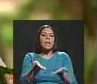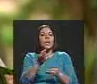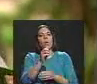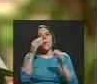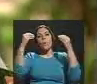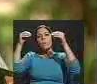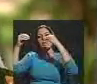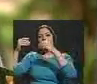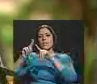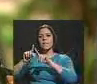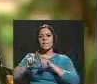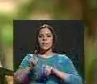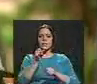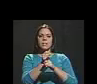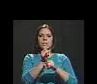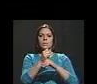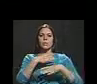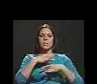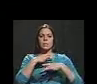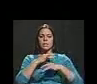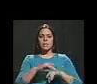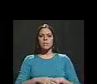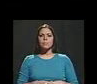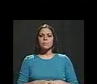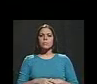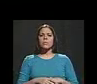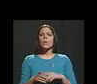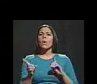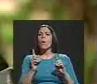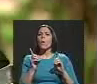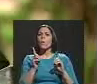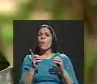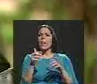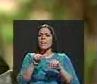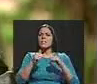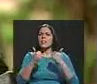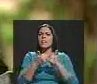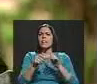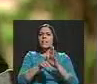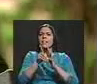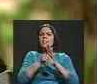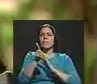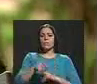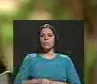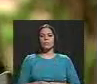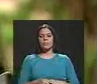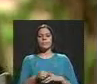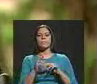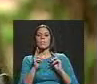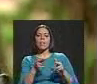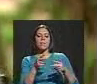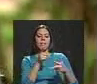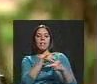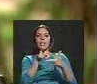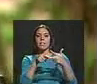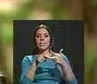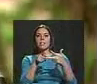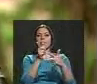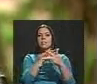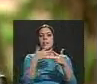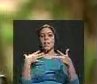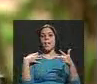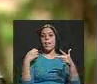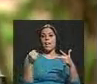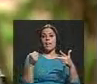ofreciéndoles interesadas en área se desarrolla se puede desarrollar en tres Campos en el área de salud